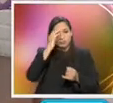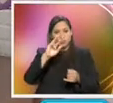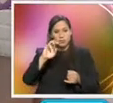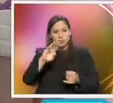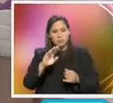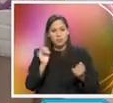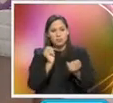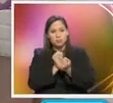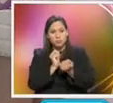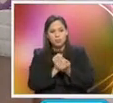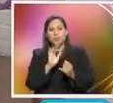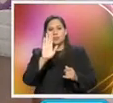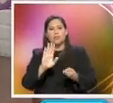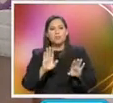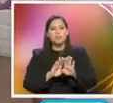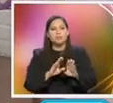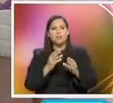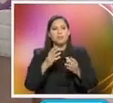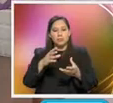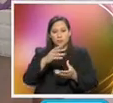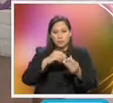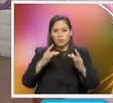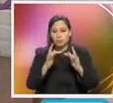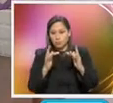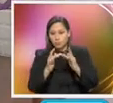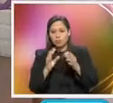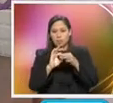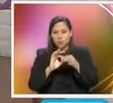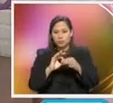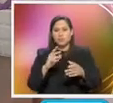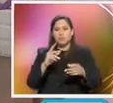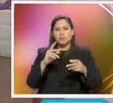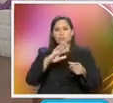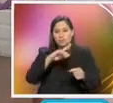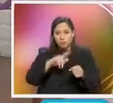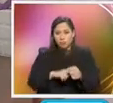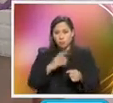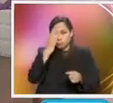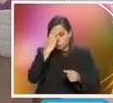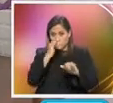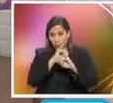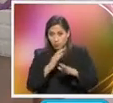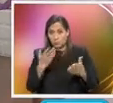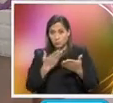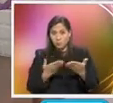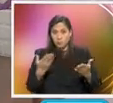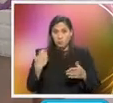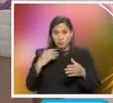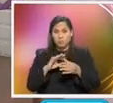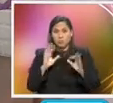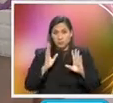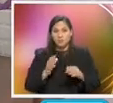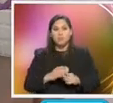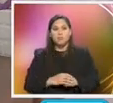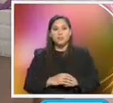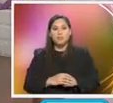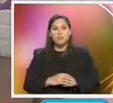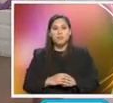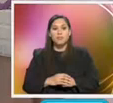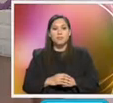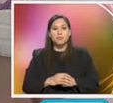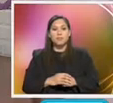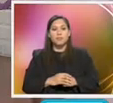que también te hace tener mucha interacción con tu mascota. Claro. Conocer toda esa información que ahora, como bien lo comentas, hay que aprovecharlo